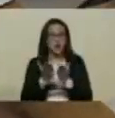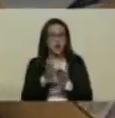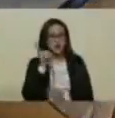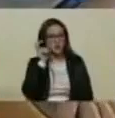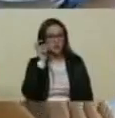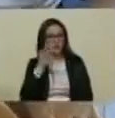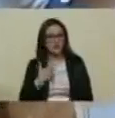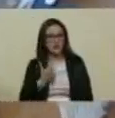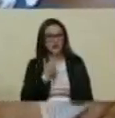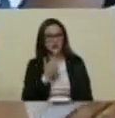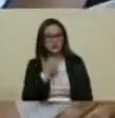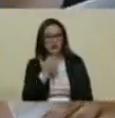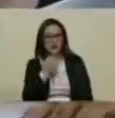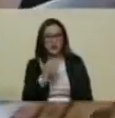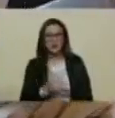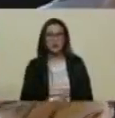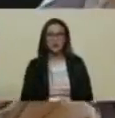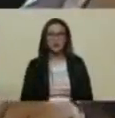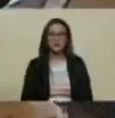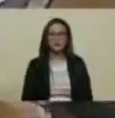que nos quiere también decir algo.